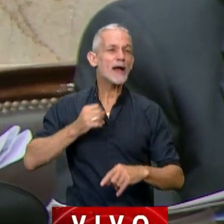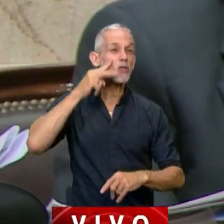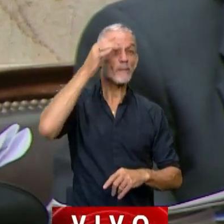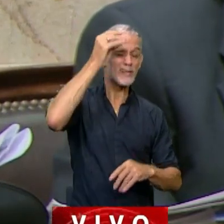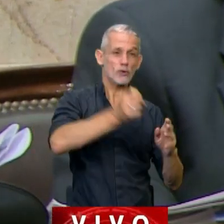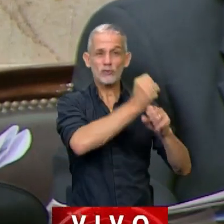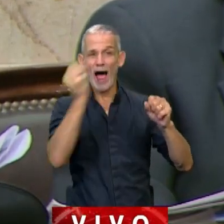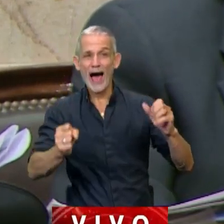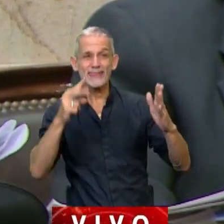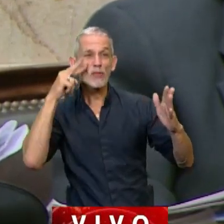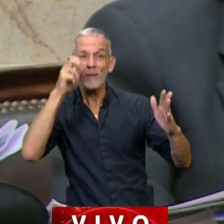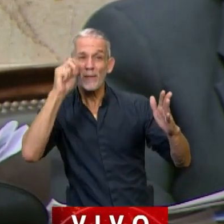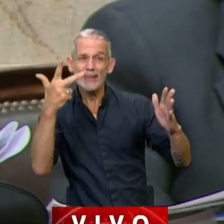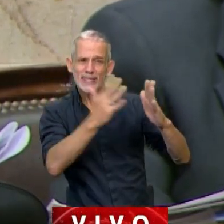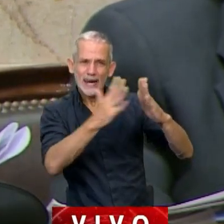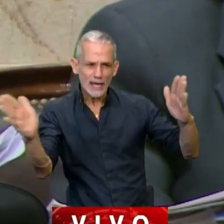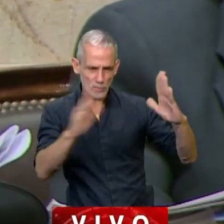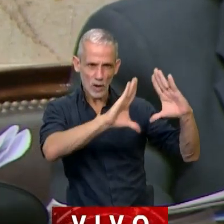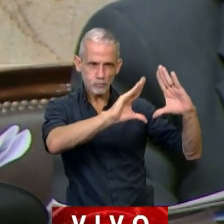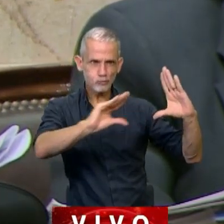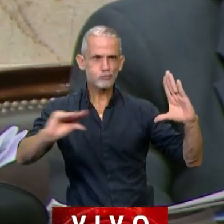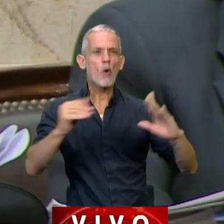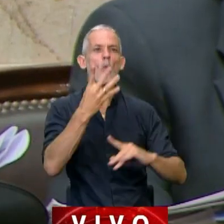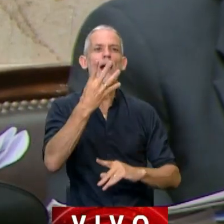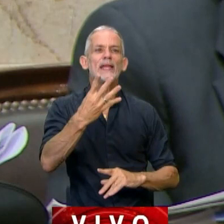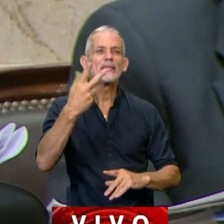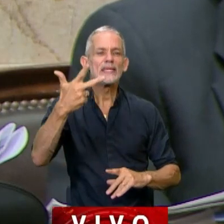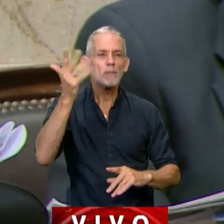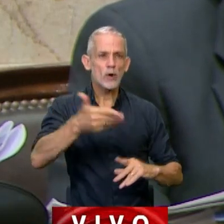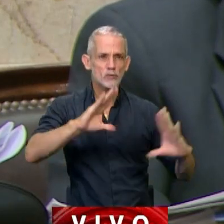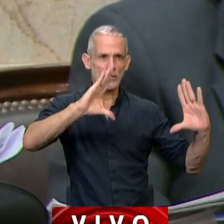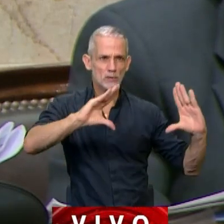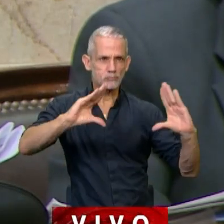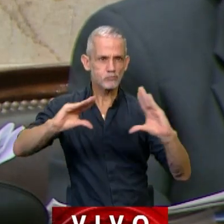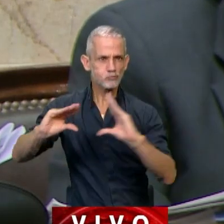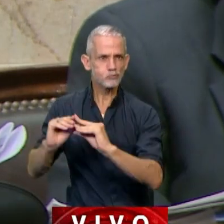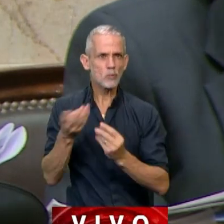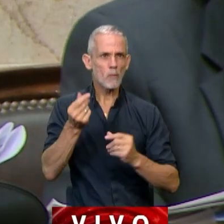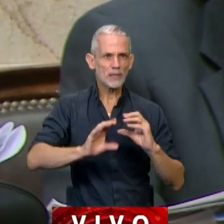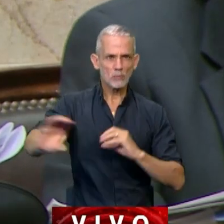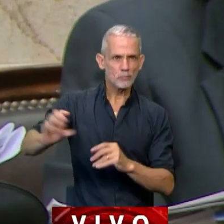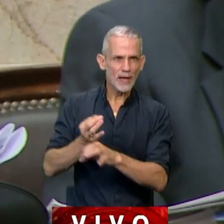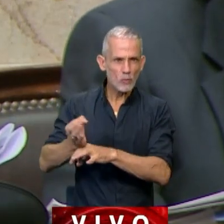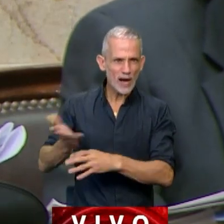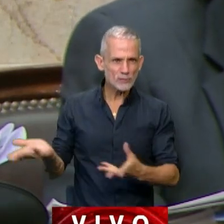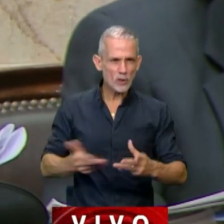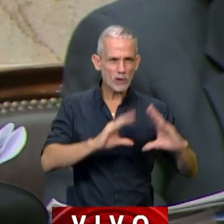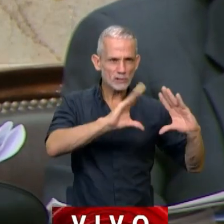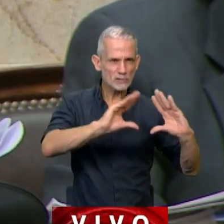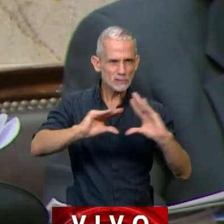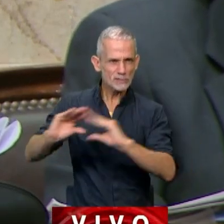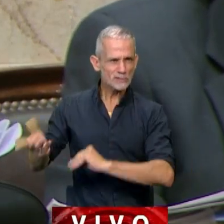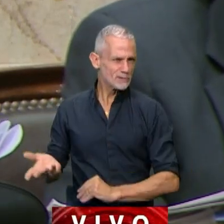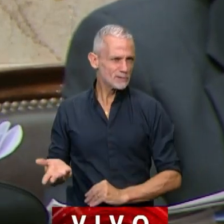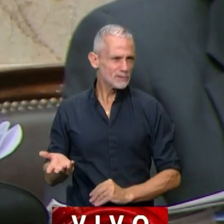2012 al 2023 se redujo en un 43% todo lo que tiene que ver en el área de Educación en